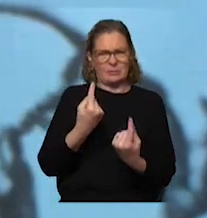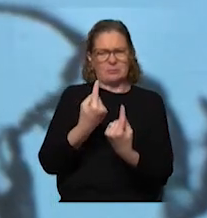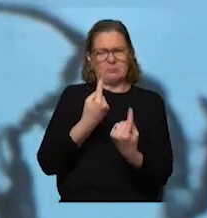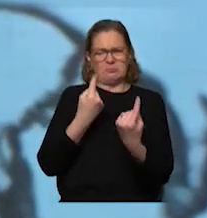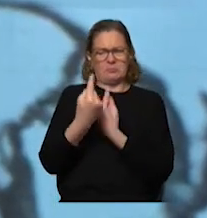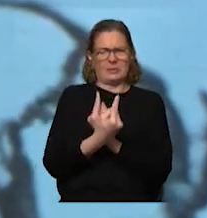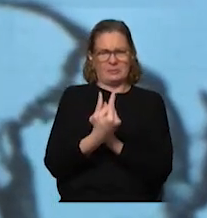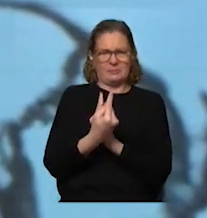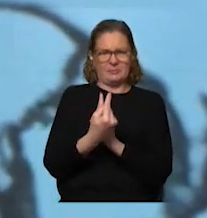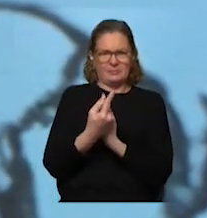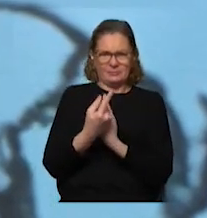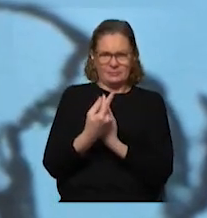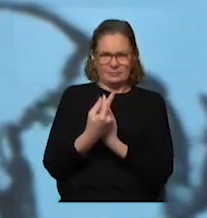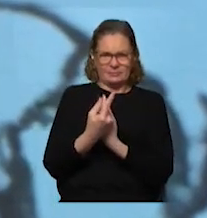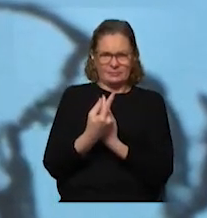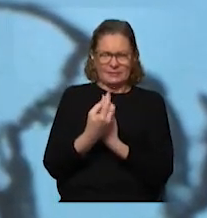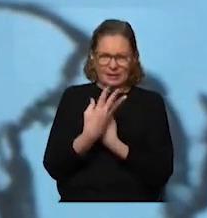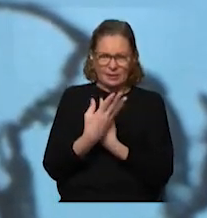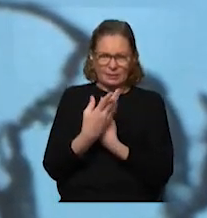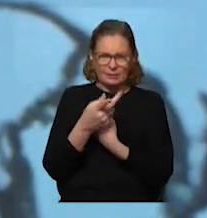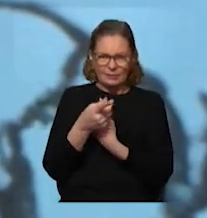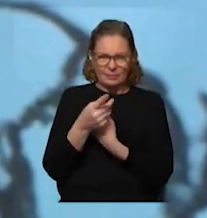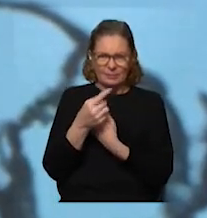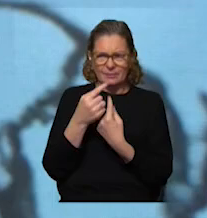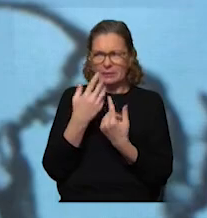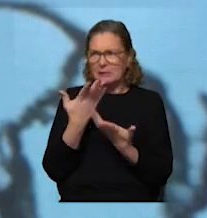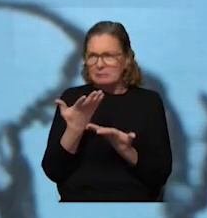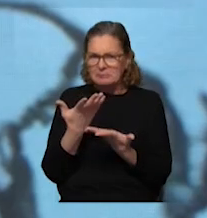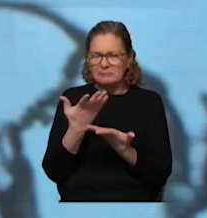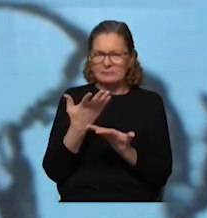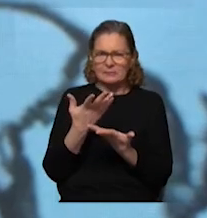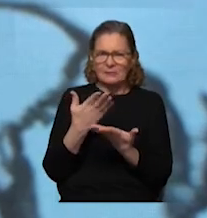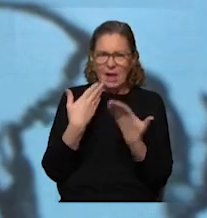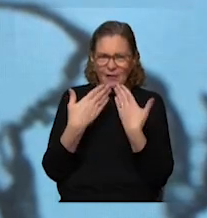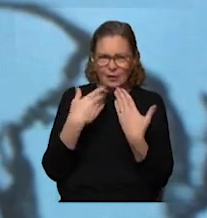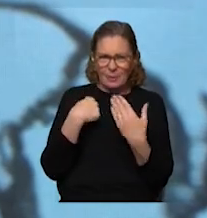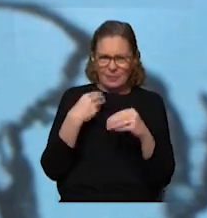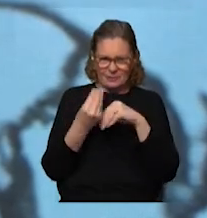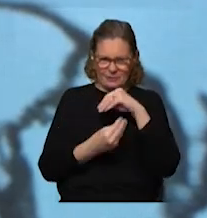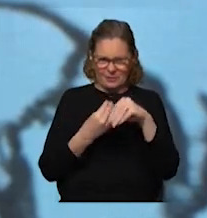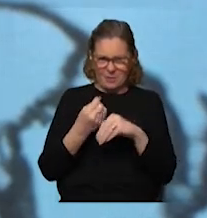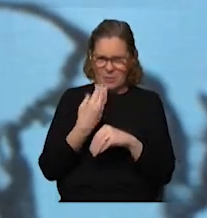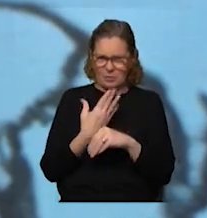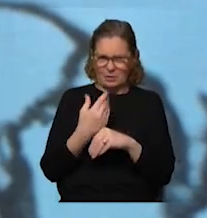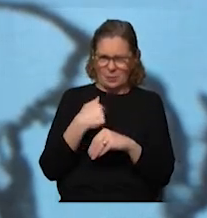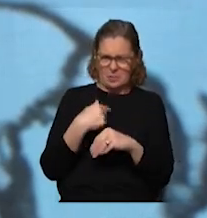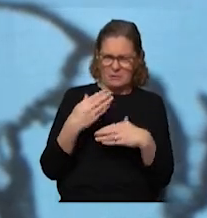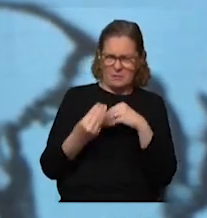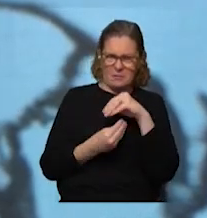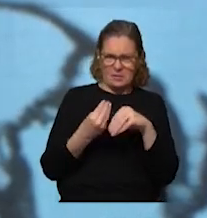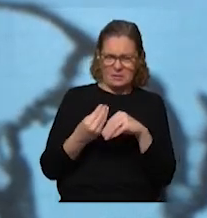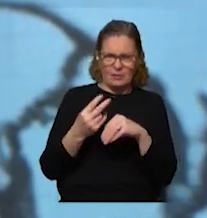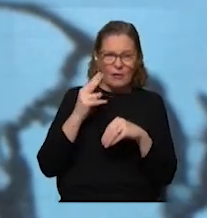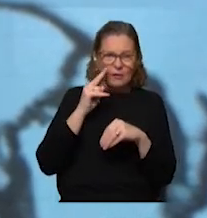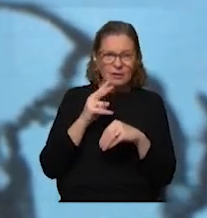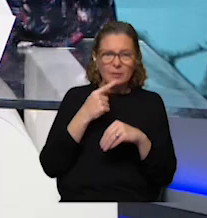una desnaturaliza un poco el oficio decís claro o sea vos me vas a decir o sea vos vas a hablar con mi familia o sea porque tenés que hablar con familia o